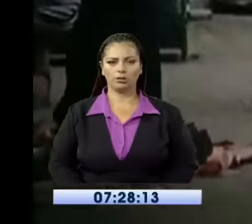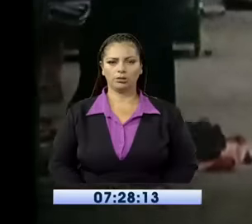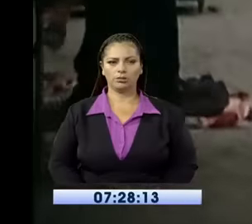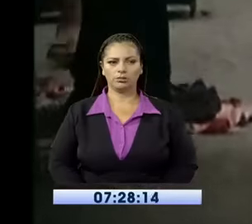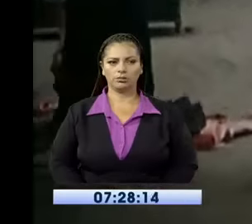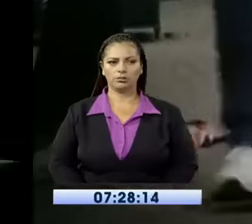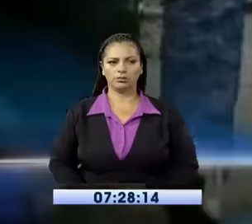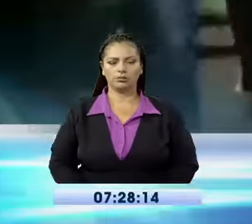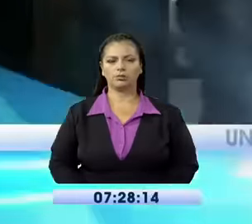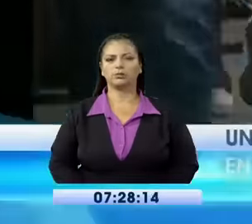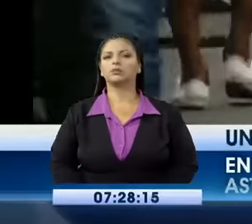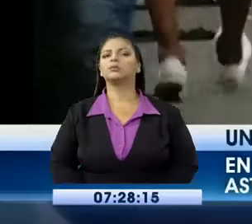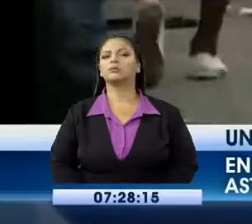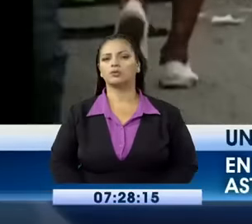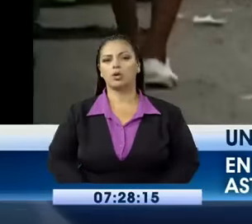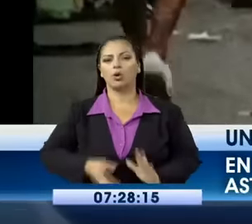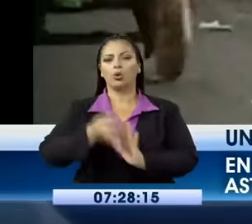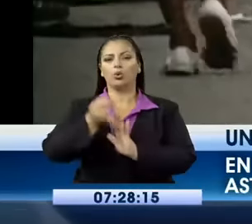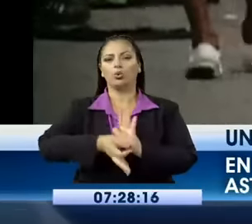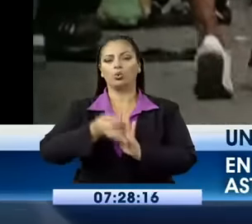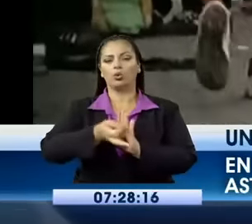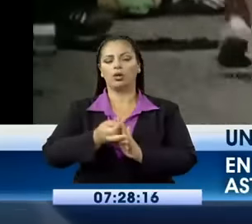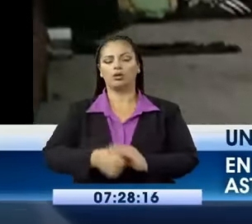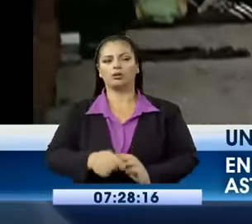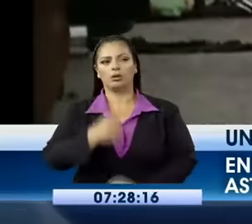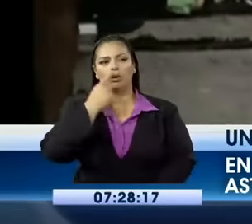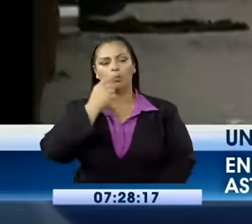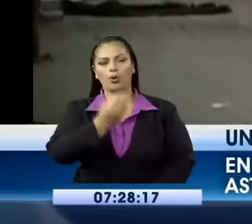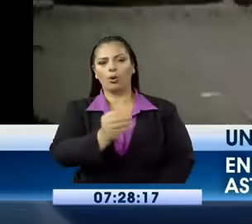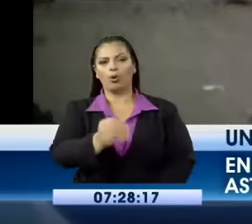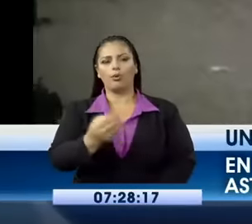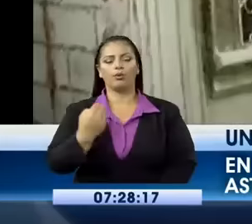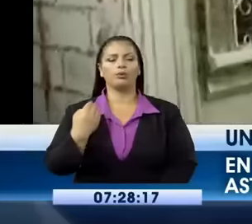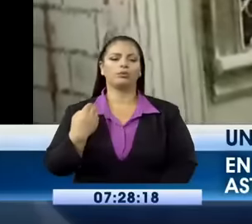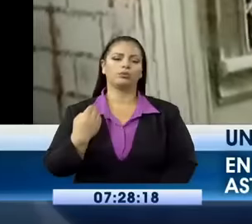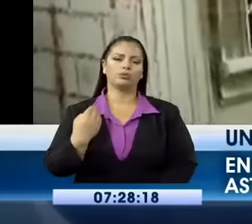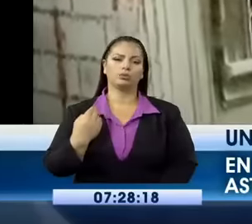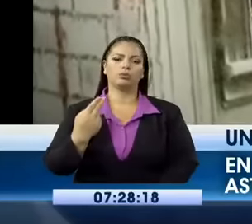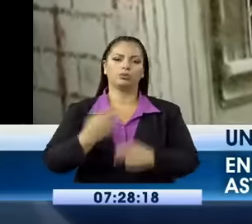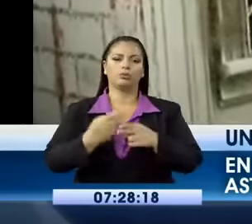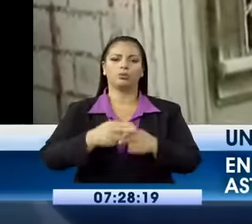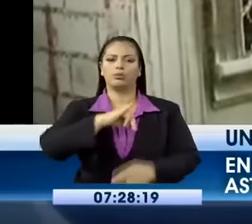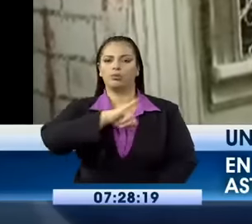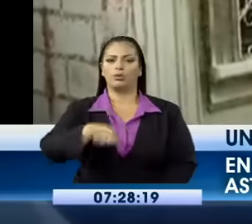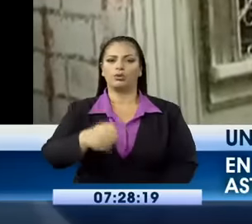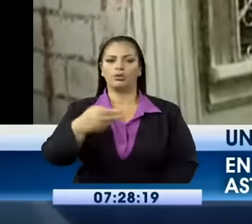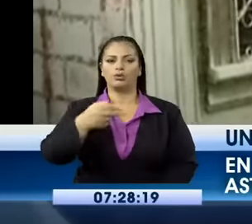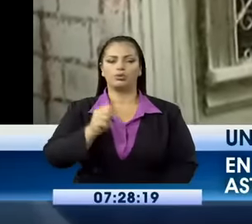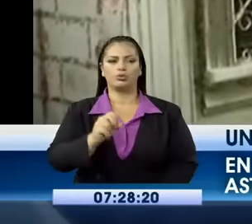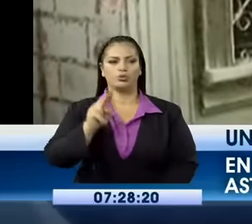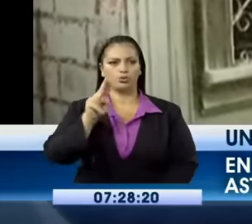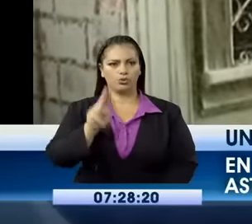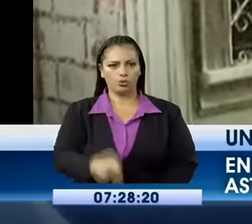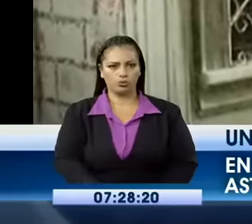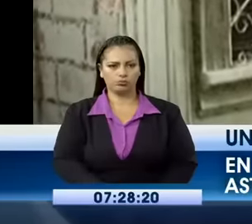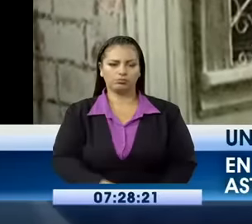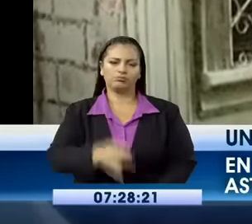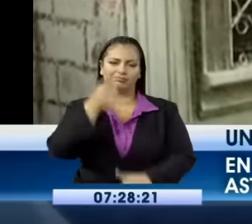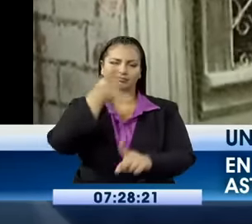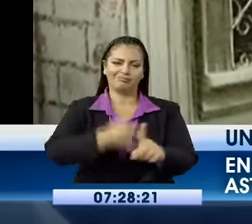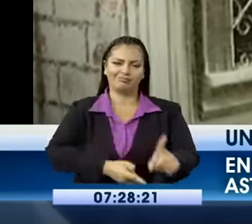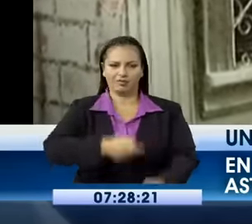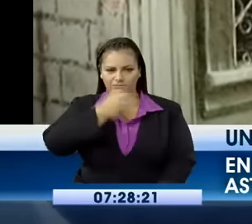incidente más conocido por sus familiares y amigos Como de gallo salió de su casa para dirigirse a un evento